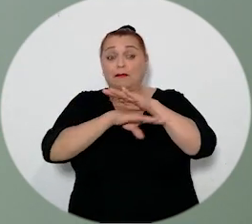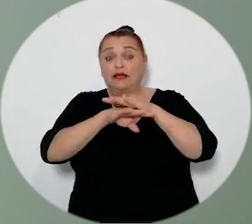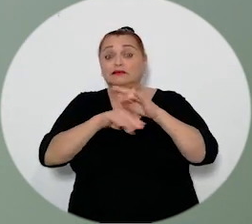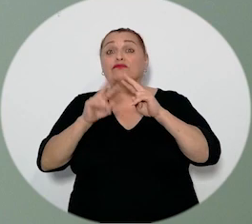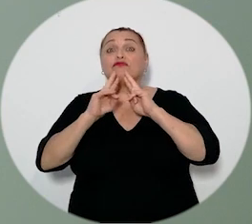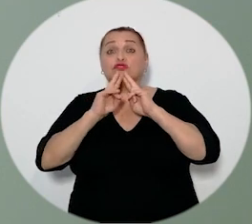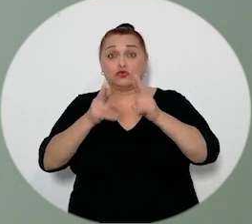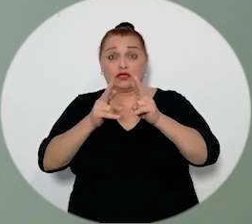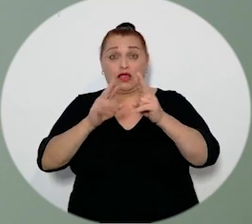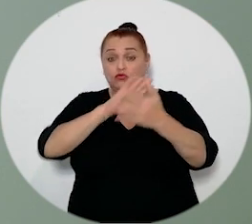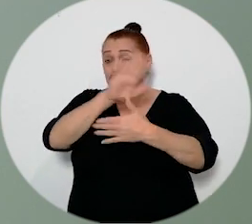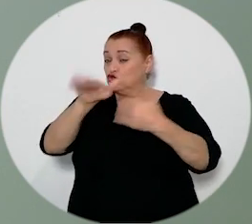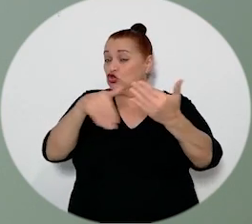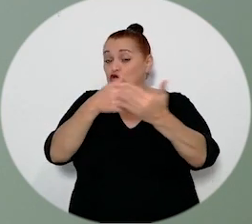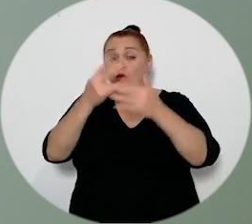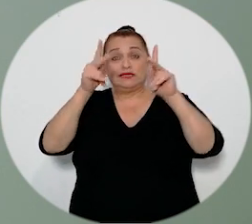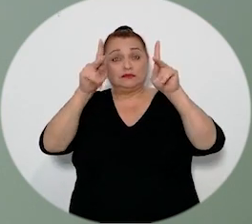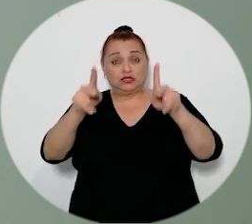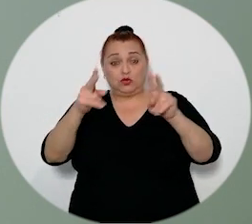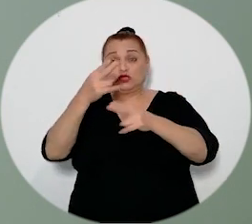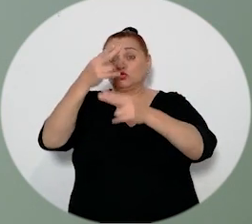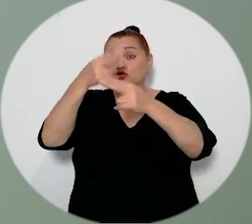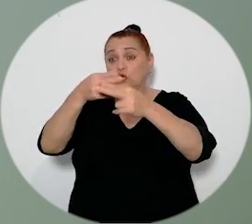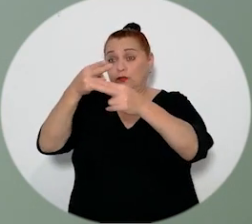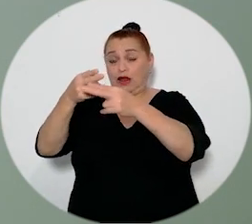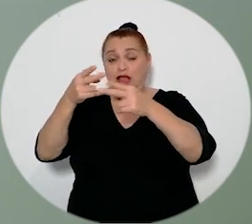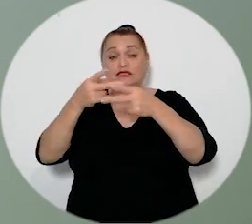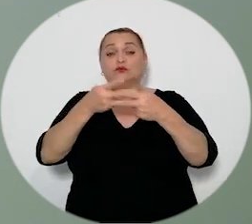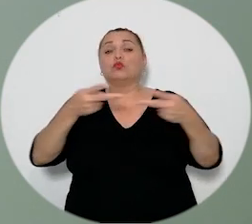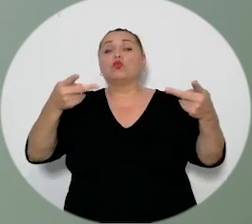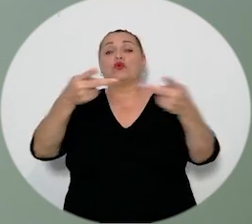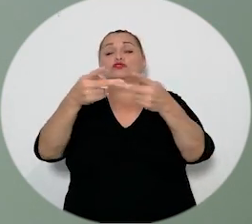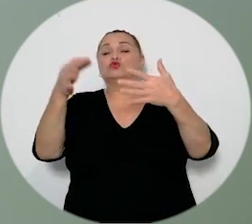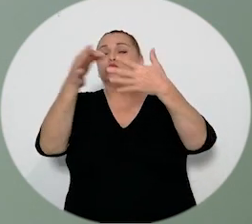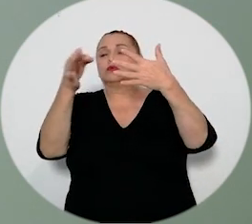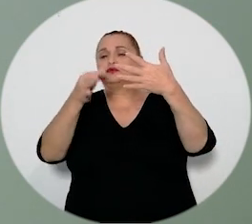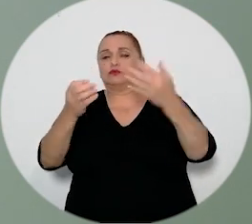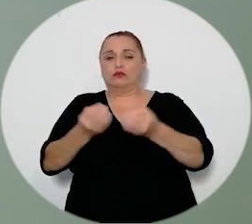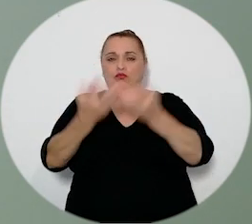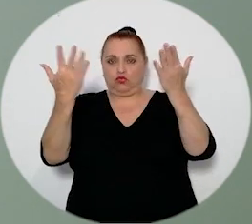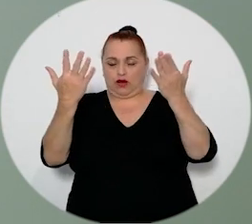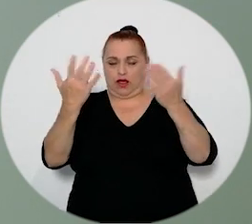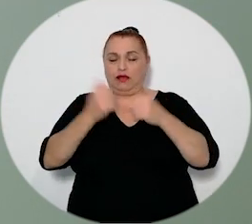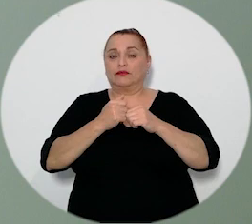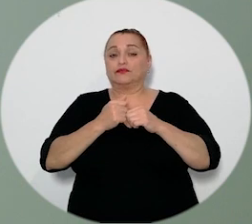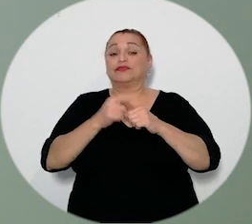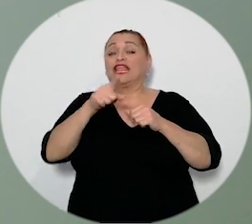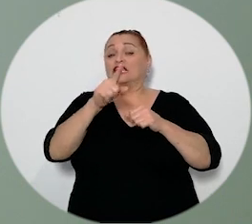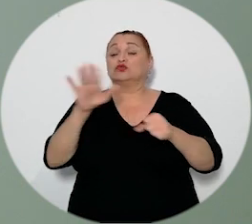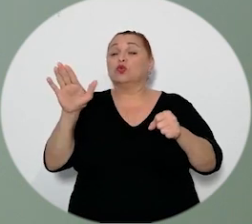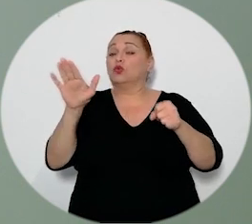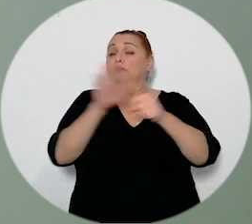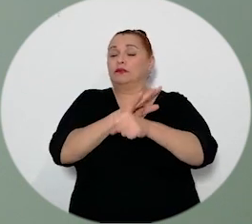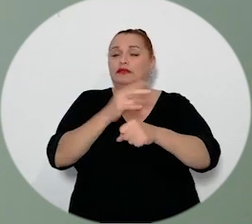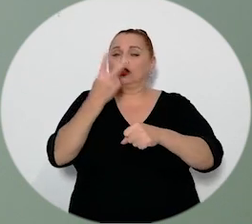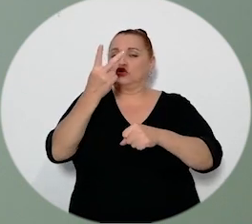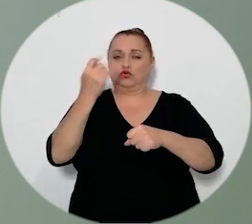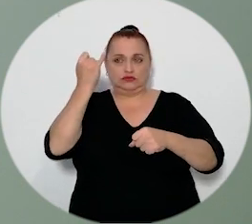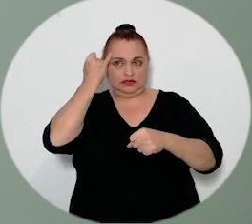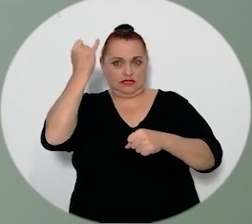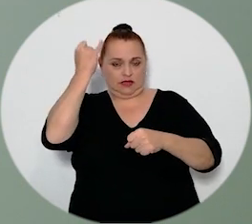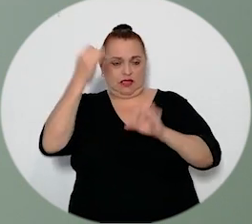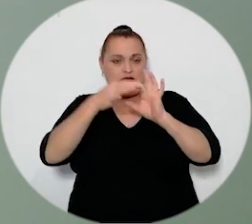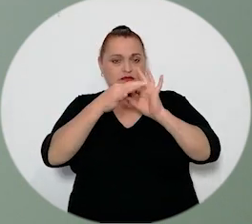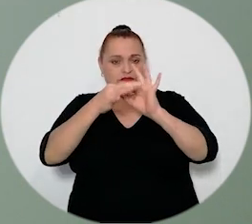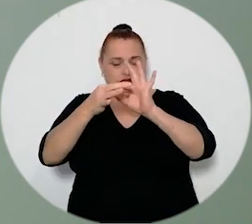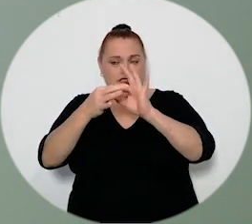sus resultados a todas aquellas personas designadas en puestos de elección popular. El repaso anterior puede complementarse con dos ideas